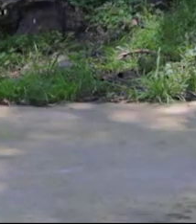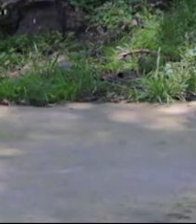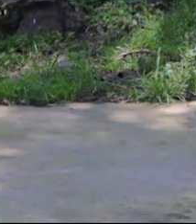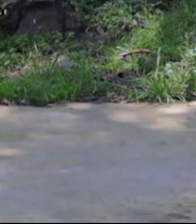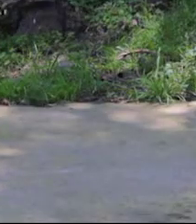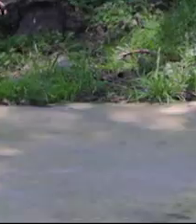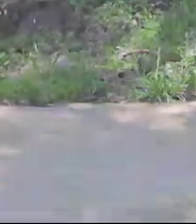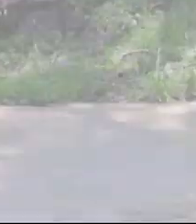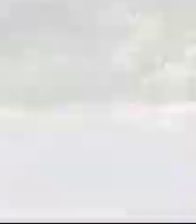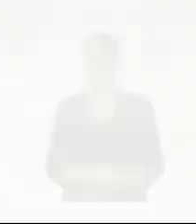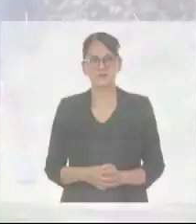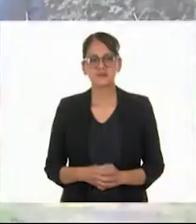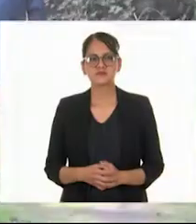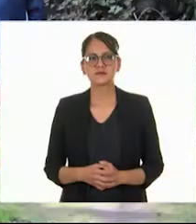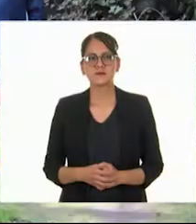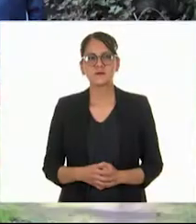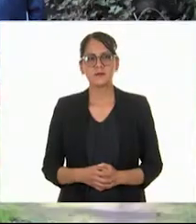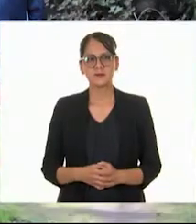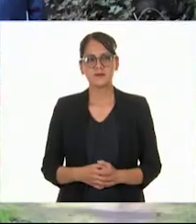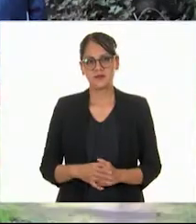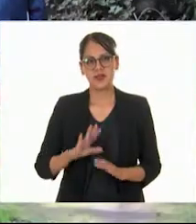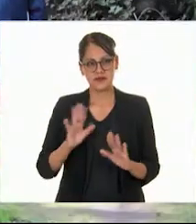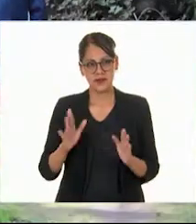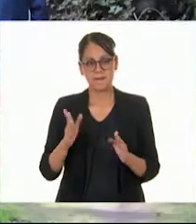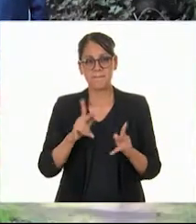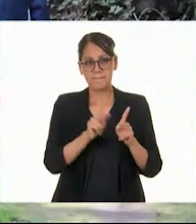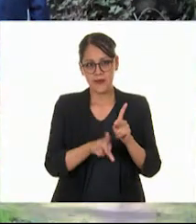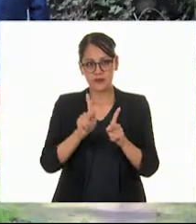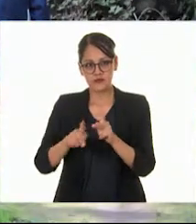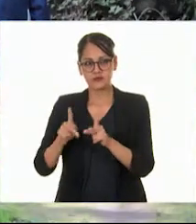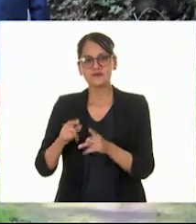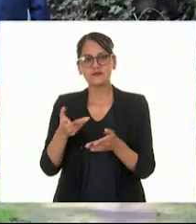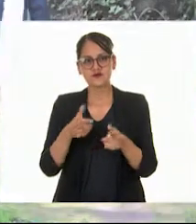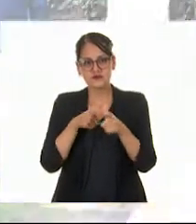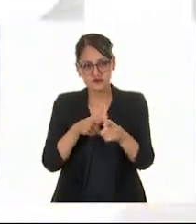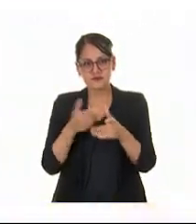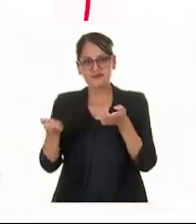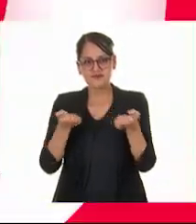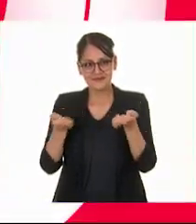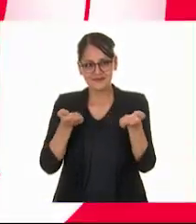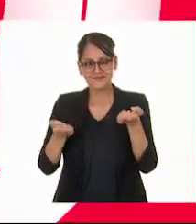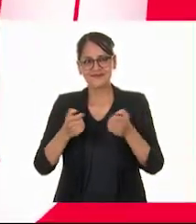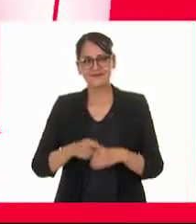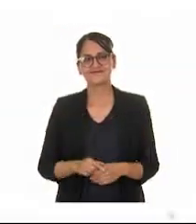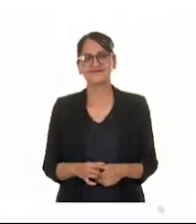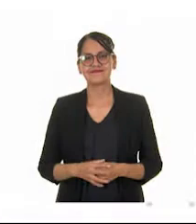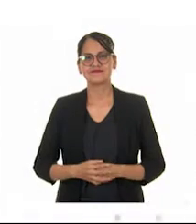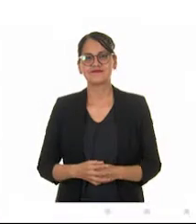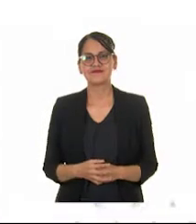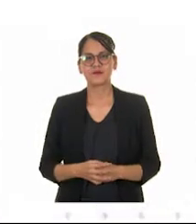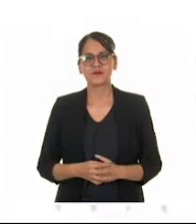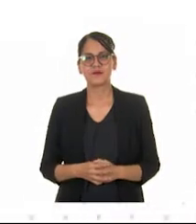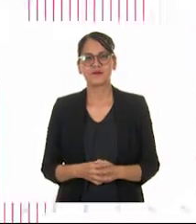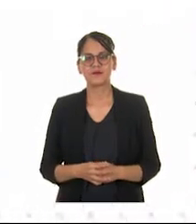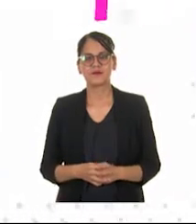respiramos profundo, bien. Y después de cada pausa, activa tu mente.